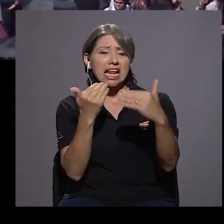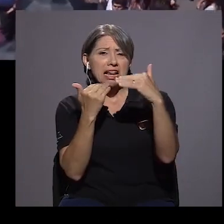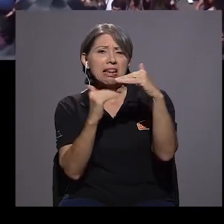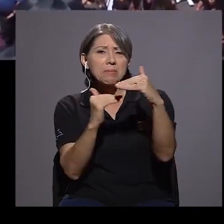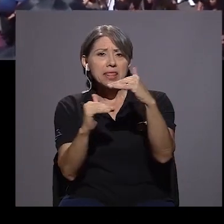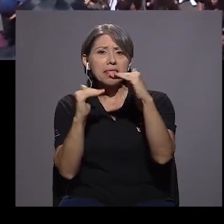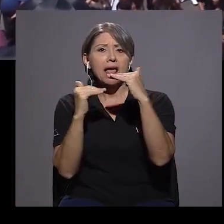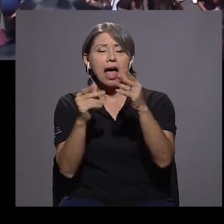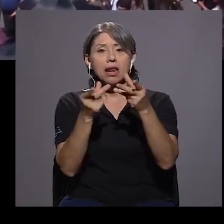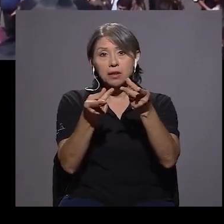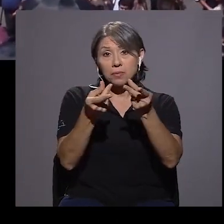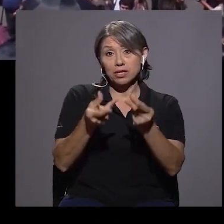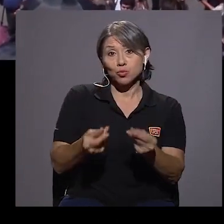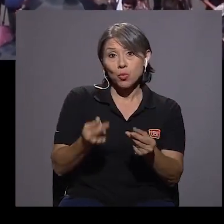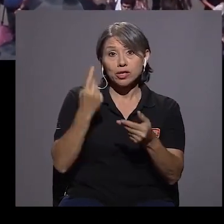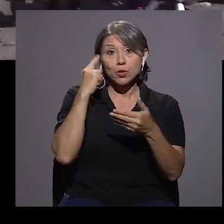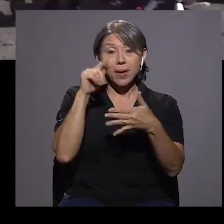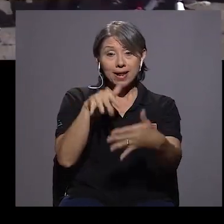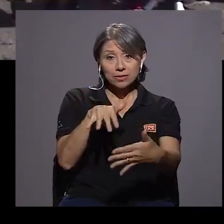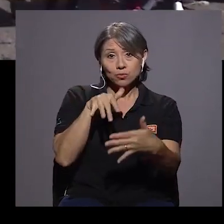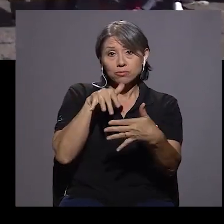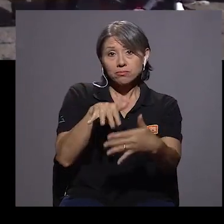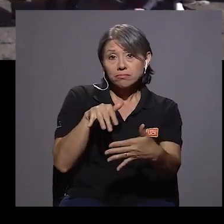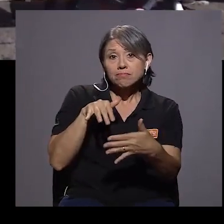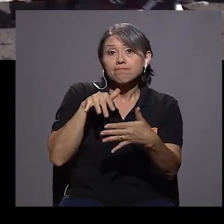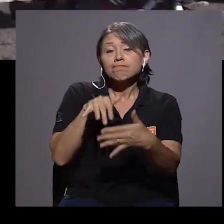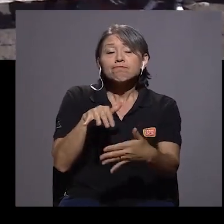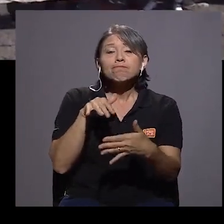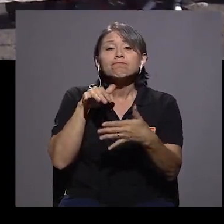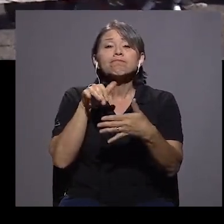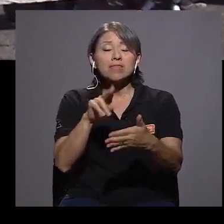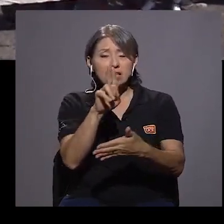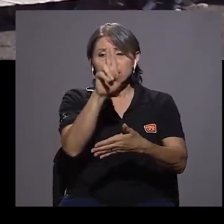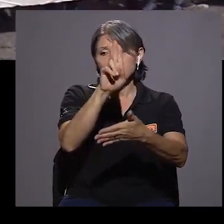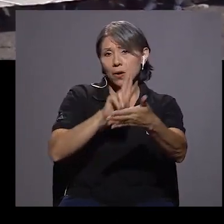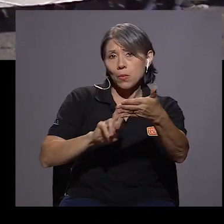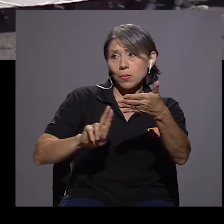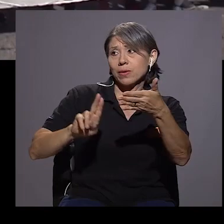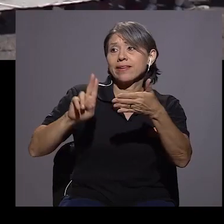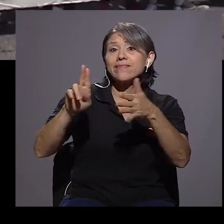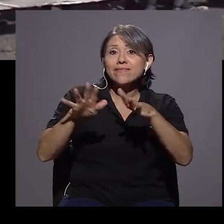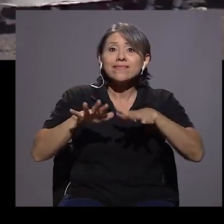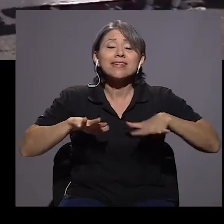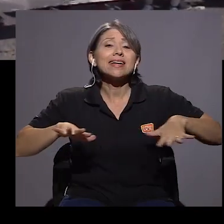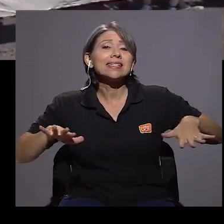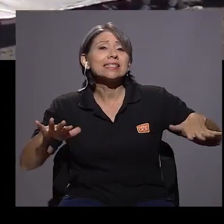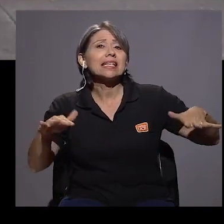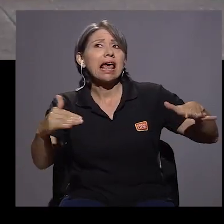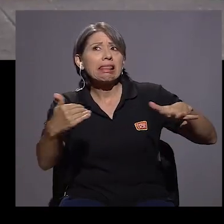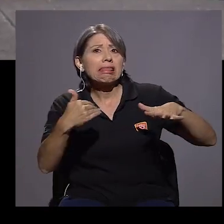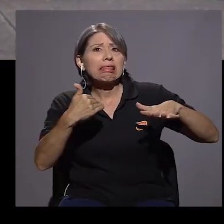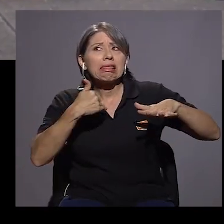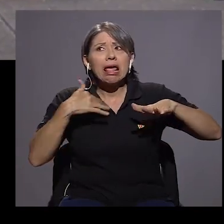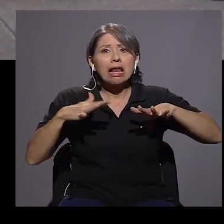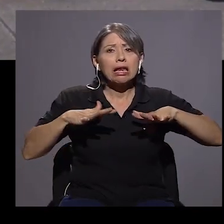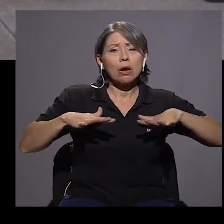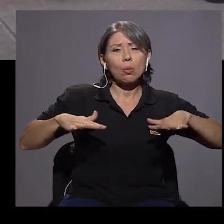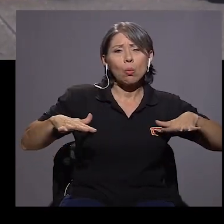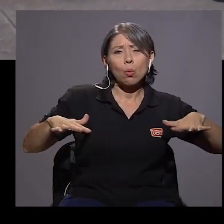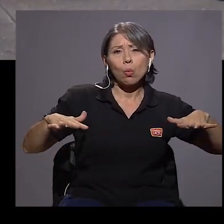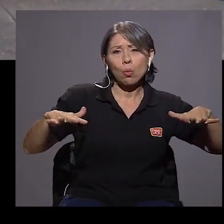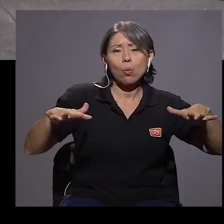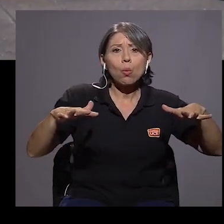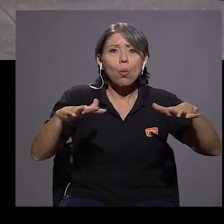quieren limitar el presupuesto para estudiar. Y la universidad tiene una